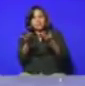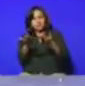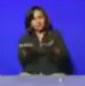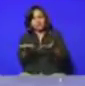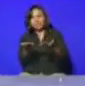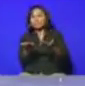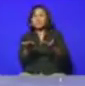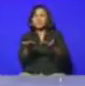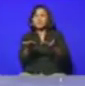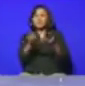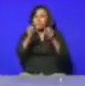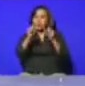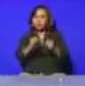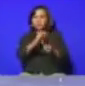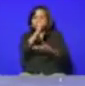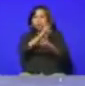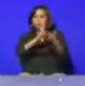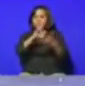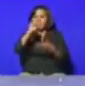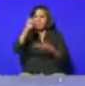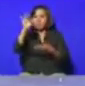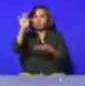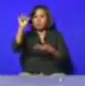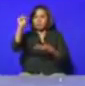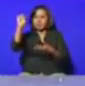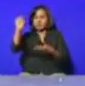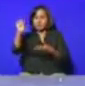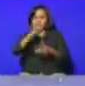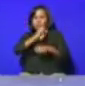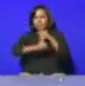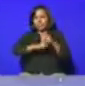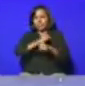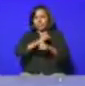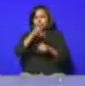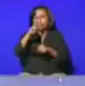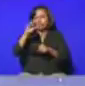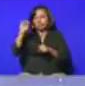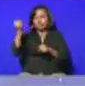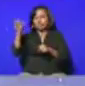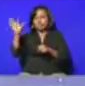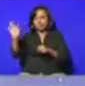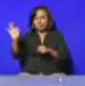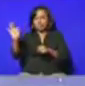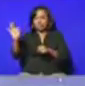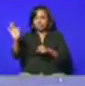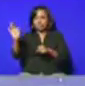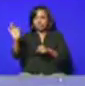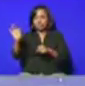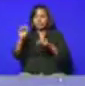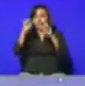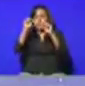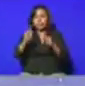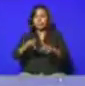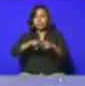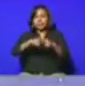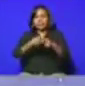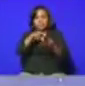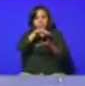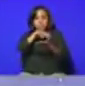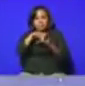mes del año 2019 y entre la primera generación al Instituto Tecnológico del